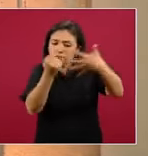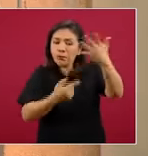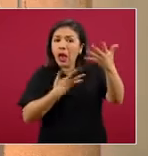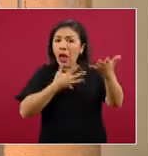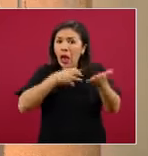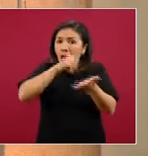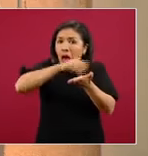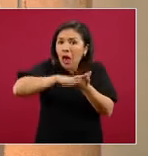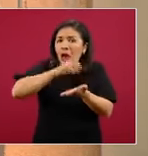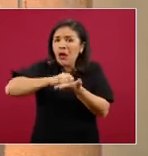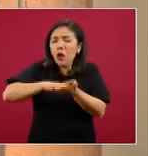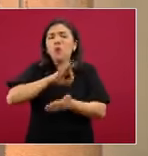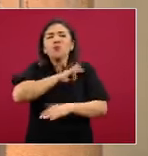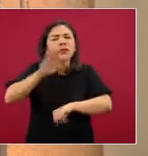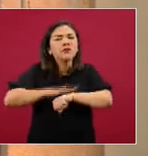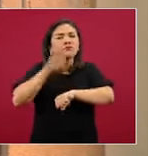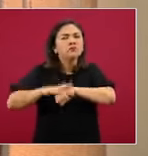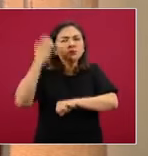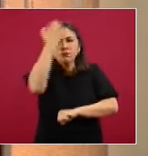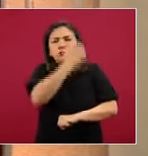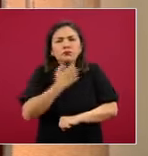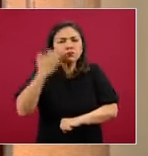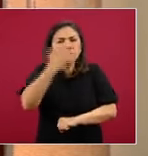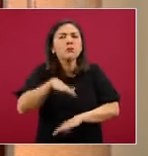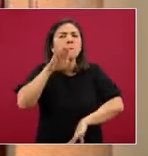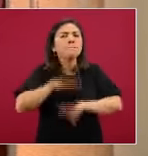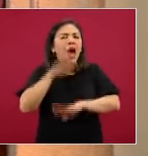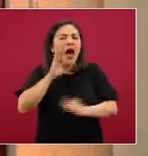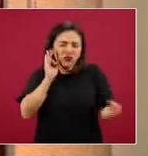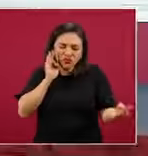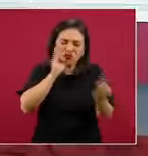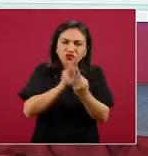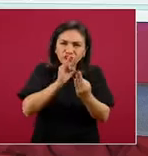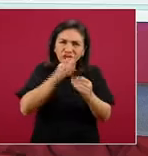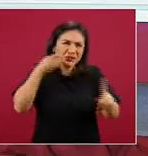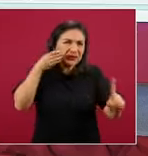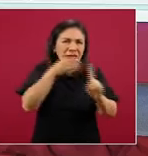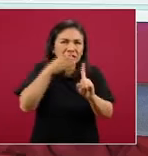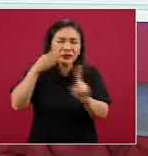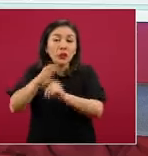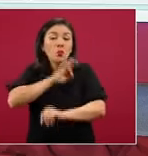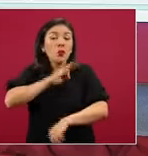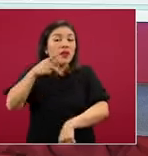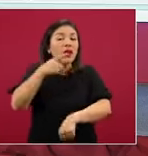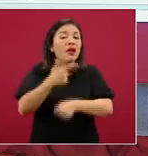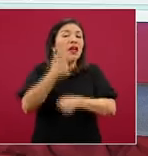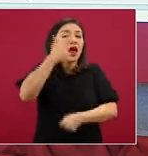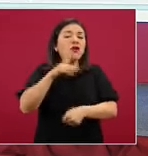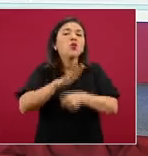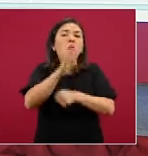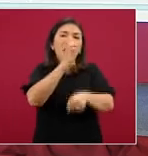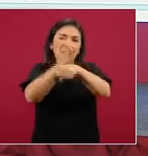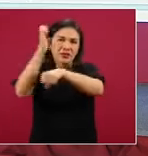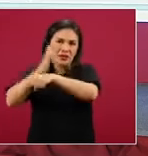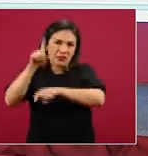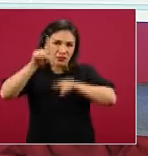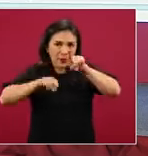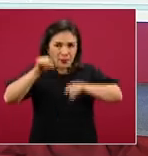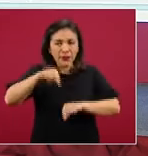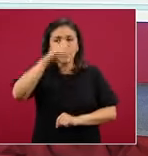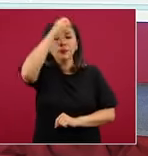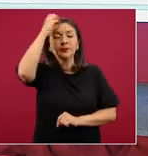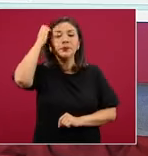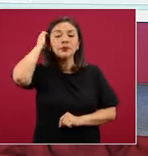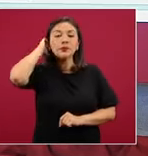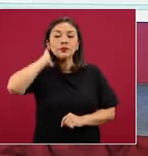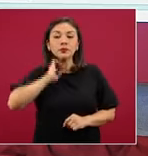evaluar mucho más, de manera más específica, el riesgo de cada entidad. La siguiente, por